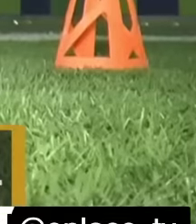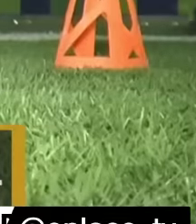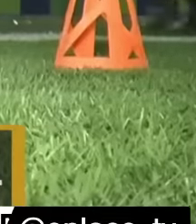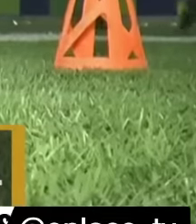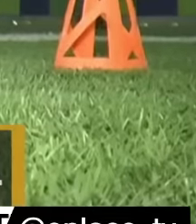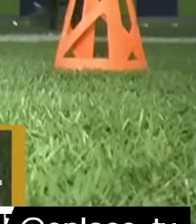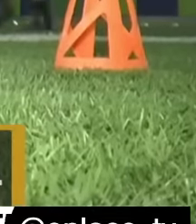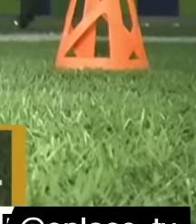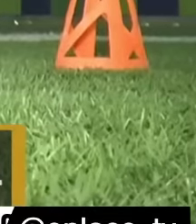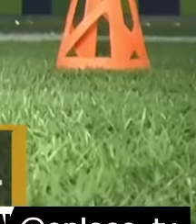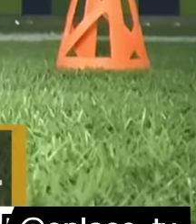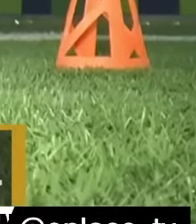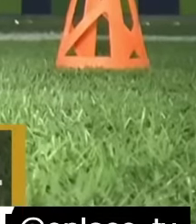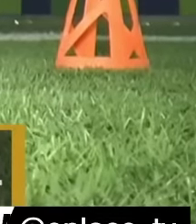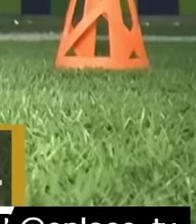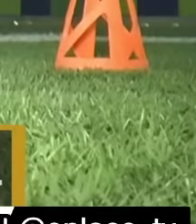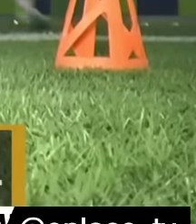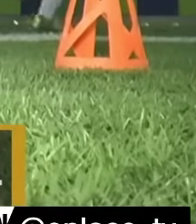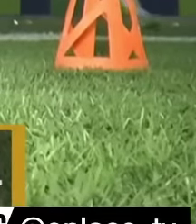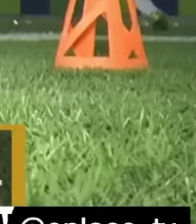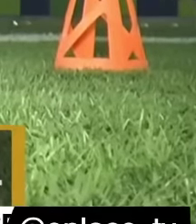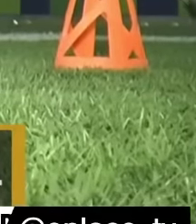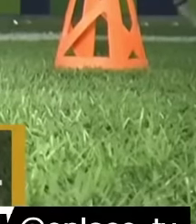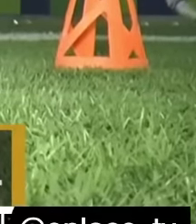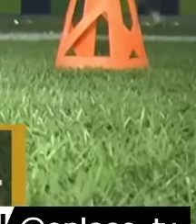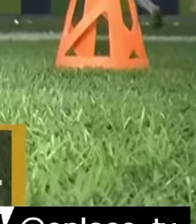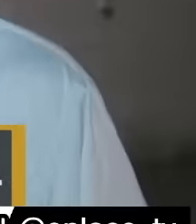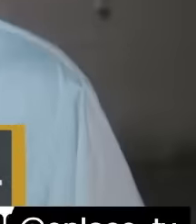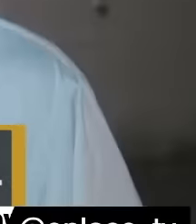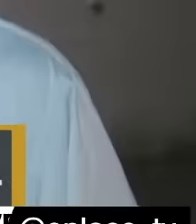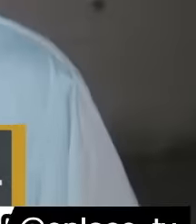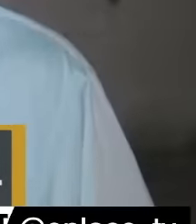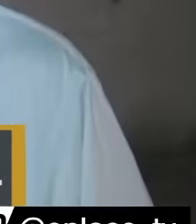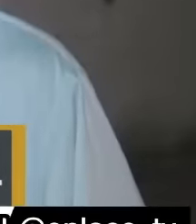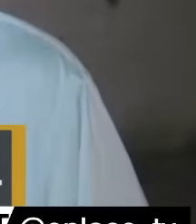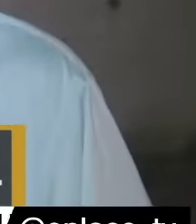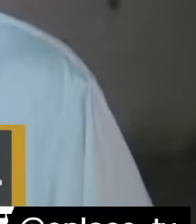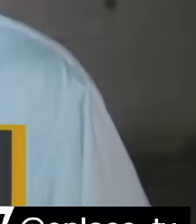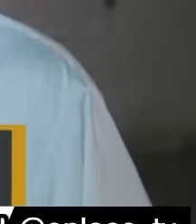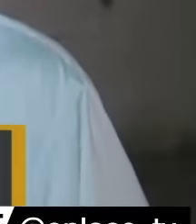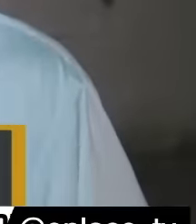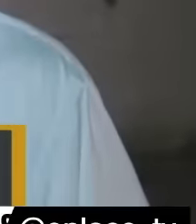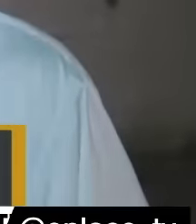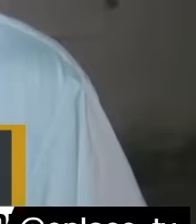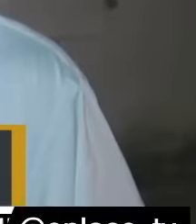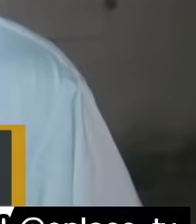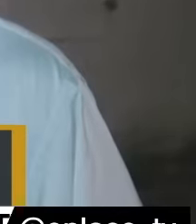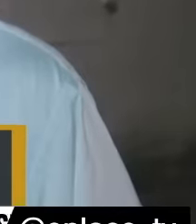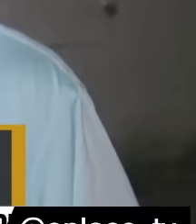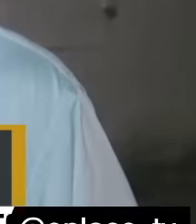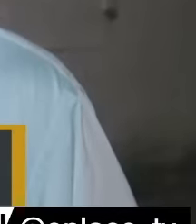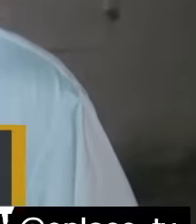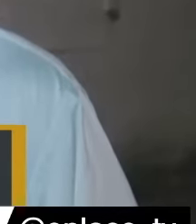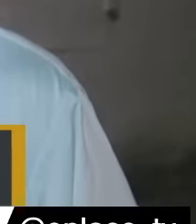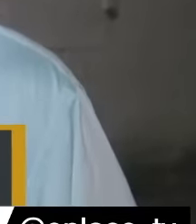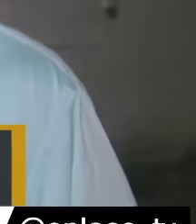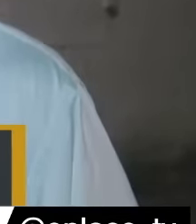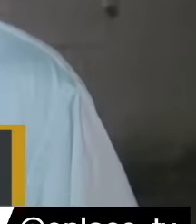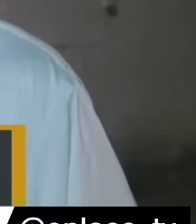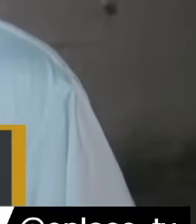se espera estén los equipos más sobresalientes de este evento deportivo. Nosotros estamos esperando que termine la primera